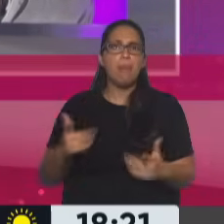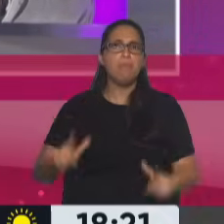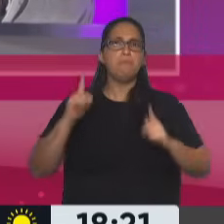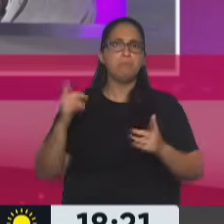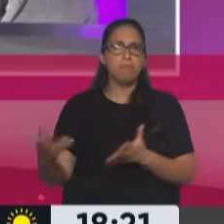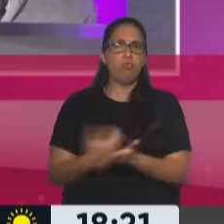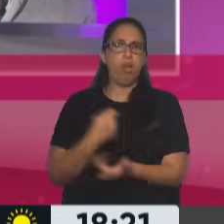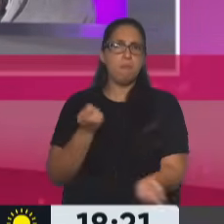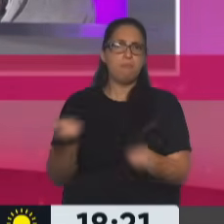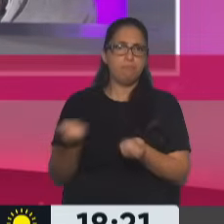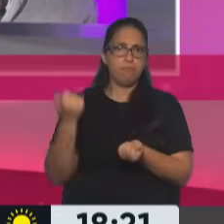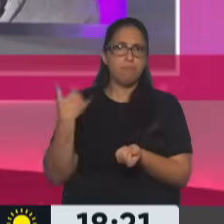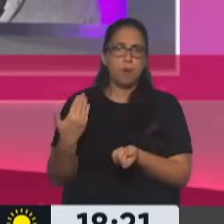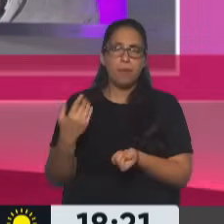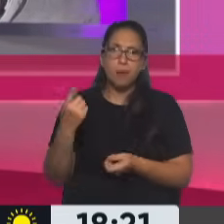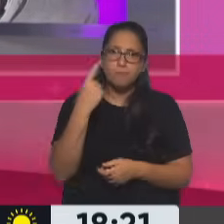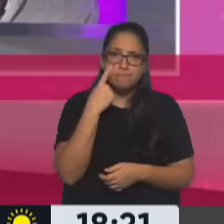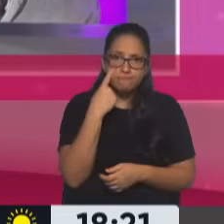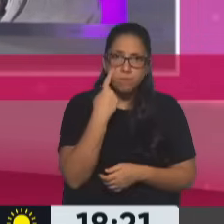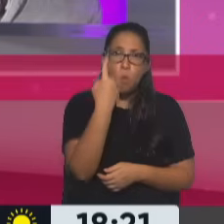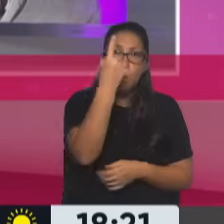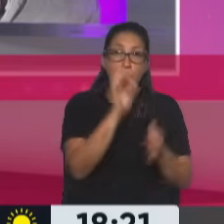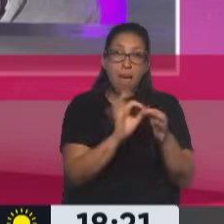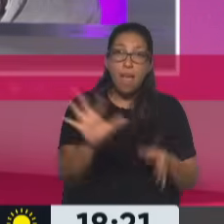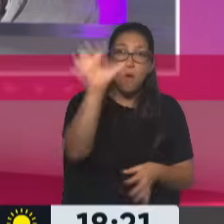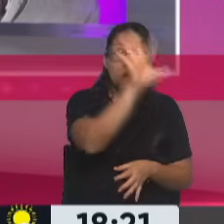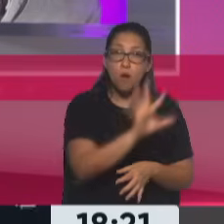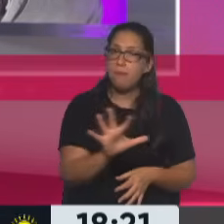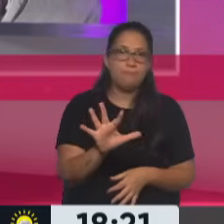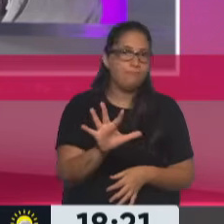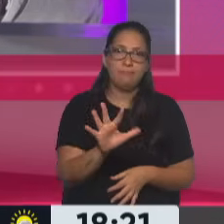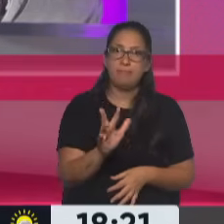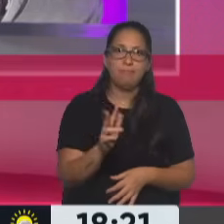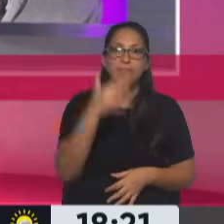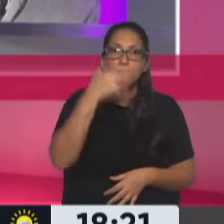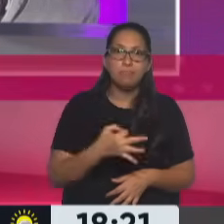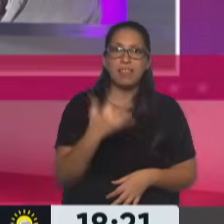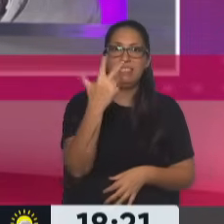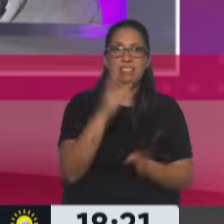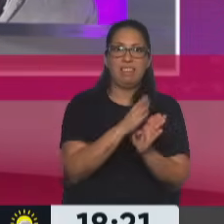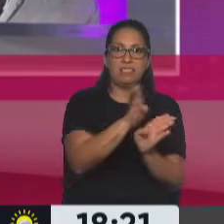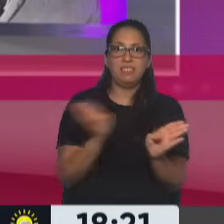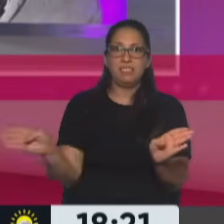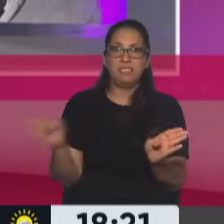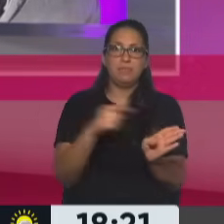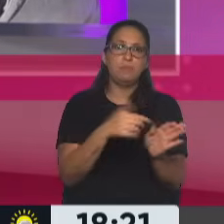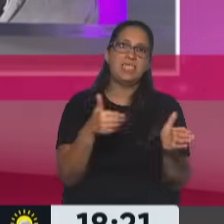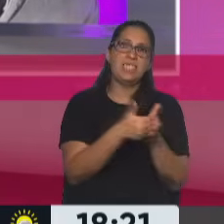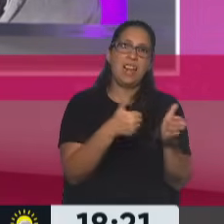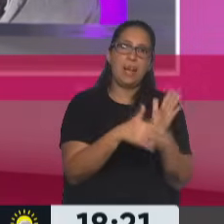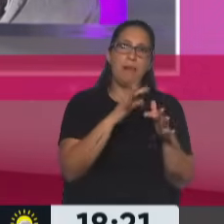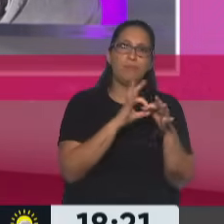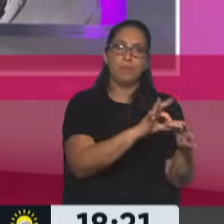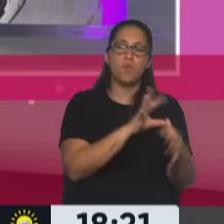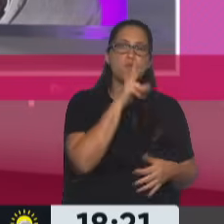último que diría es, cuidado con pensar en una sola Europa. Hay tres Europa. La Europa que es cercana a Rusia, por decirlo, la Europa del Este